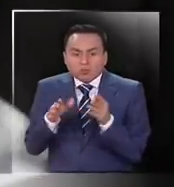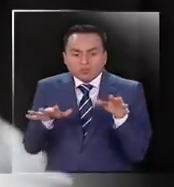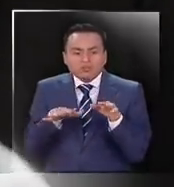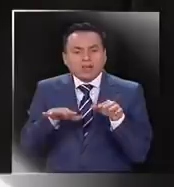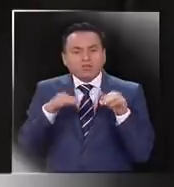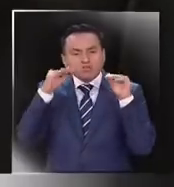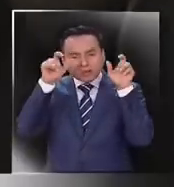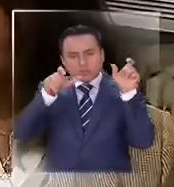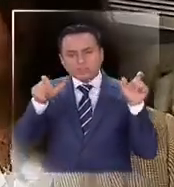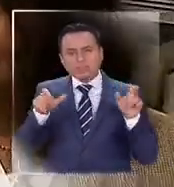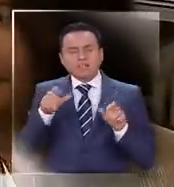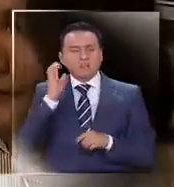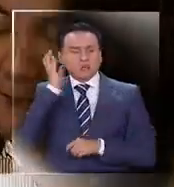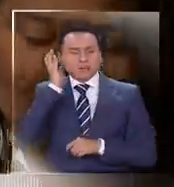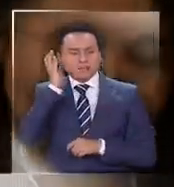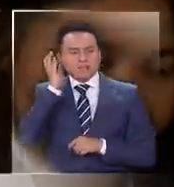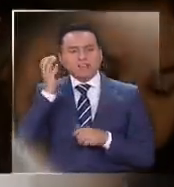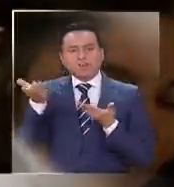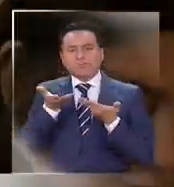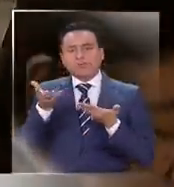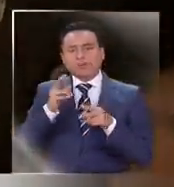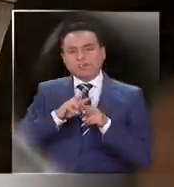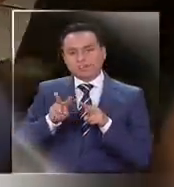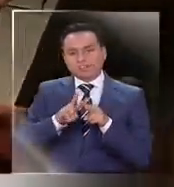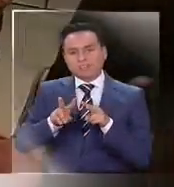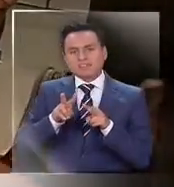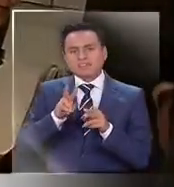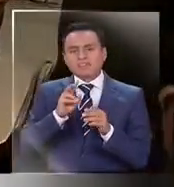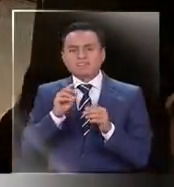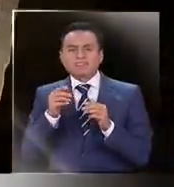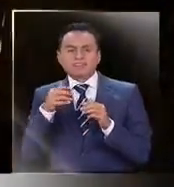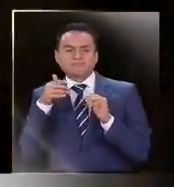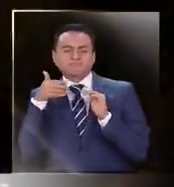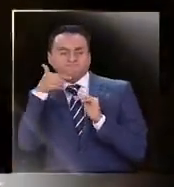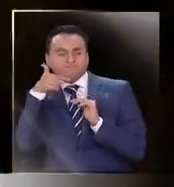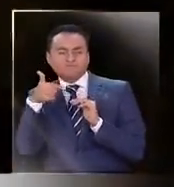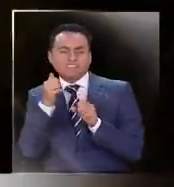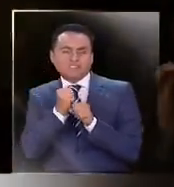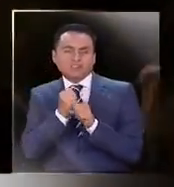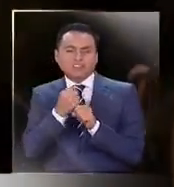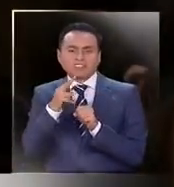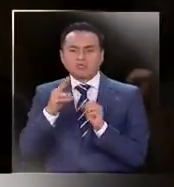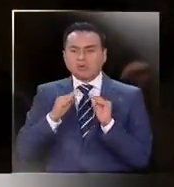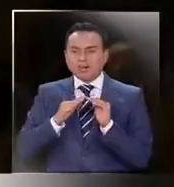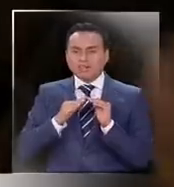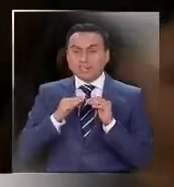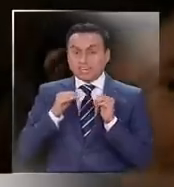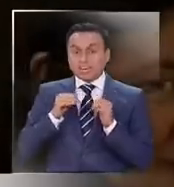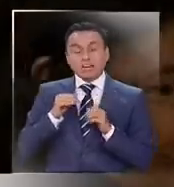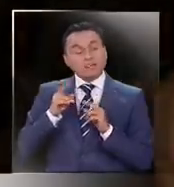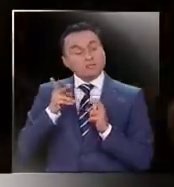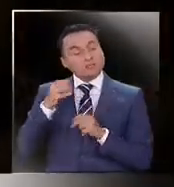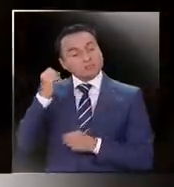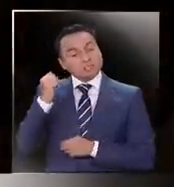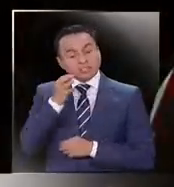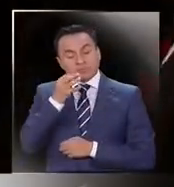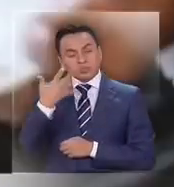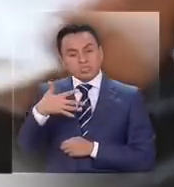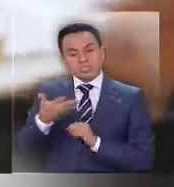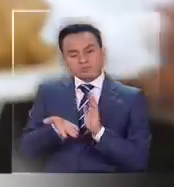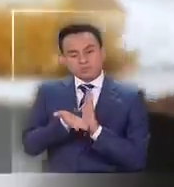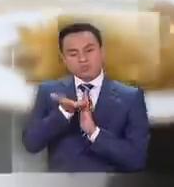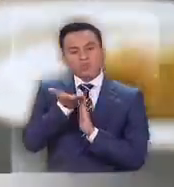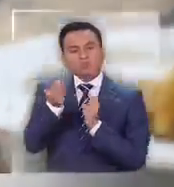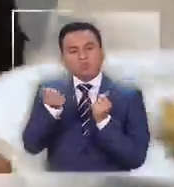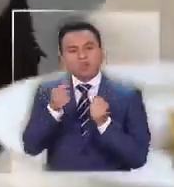adultos mayores y las mujeres a través del teletrabajo desde el hogar. Sobre todo, dijo Sebastián Piñera, es importante el crecimiento económico